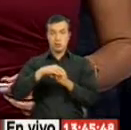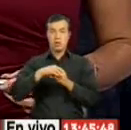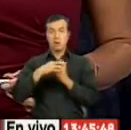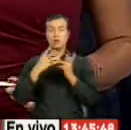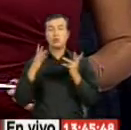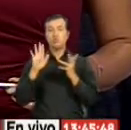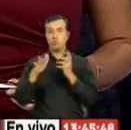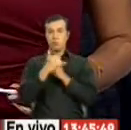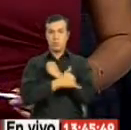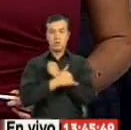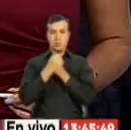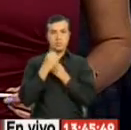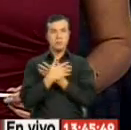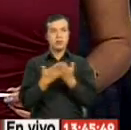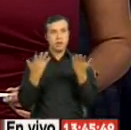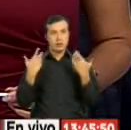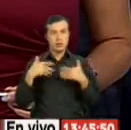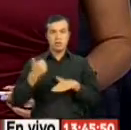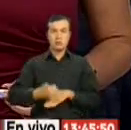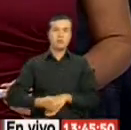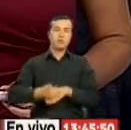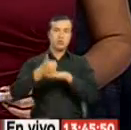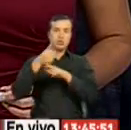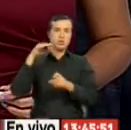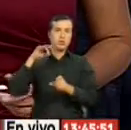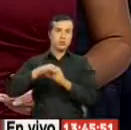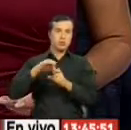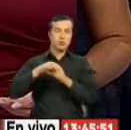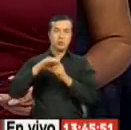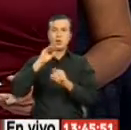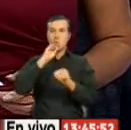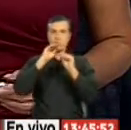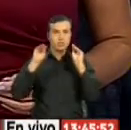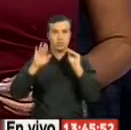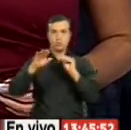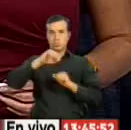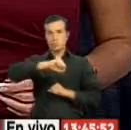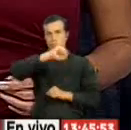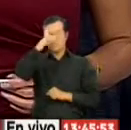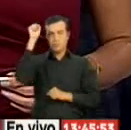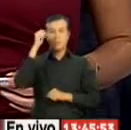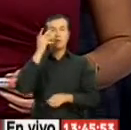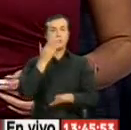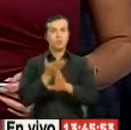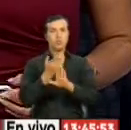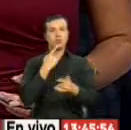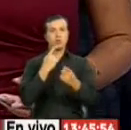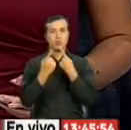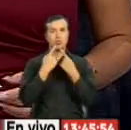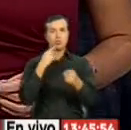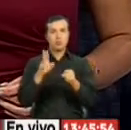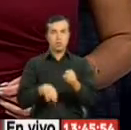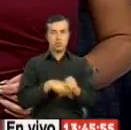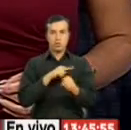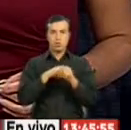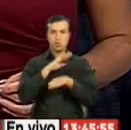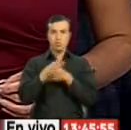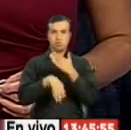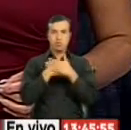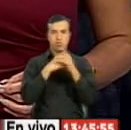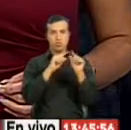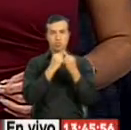celebradas en su país luego de que las autoridades electorales confirmarán su victoria propuso un diálogo nacional con todos los